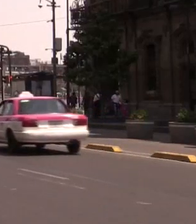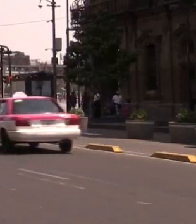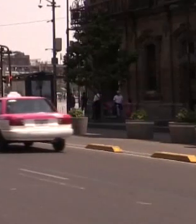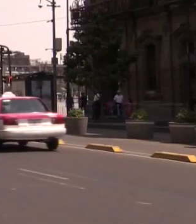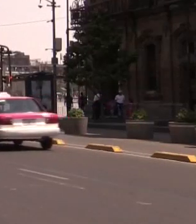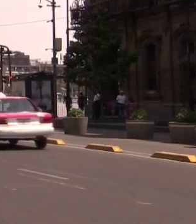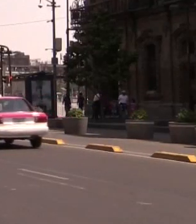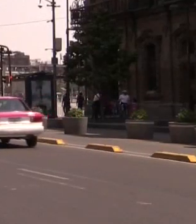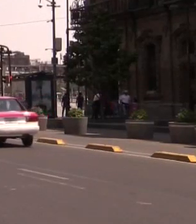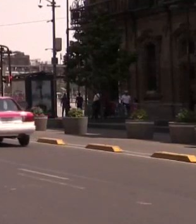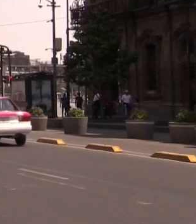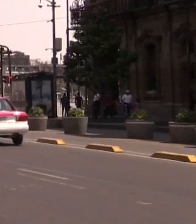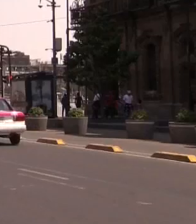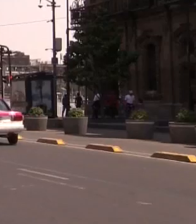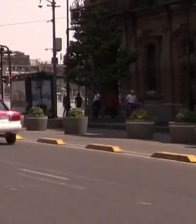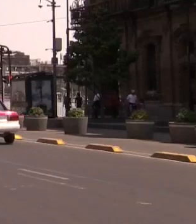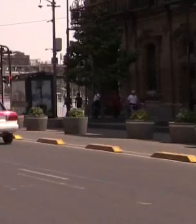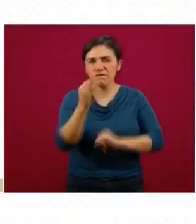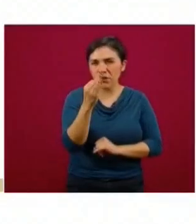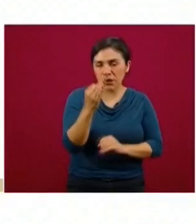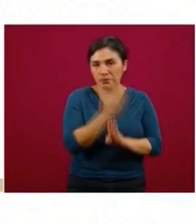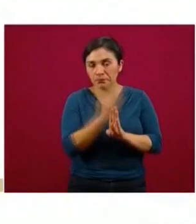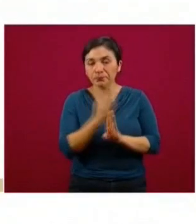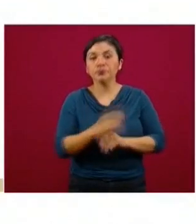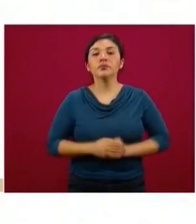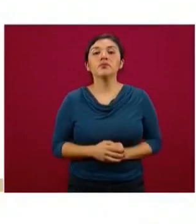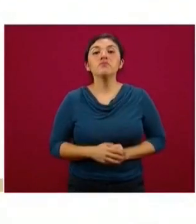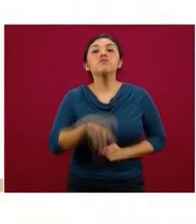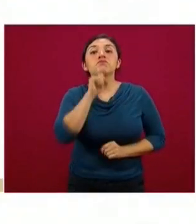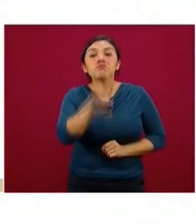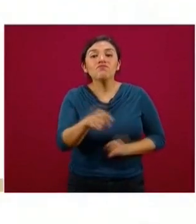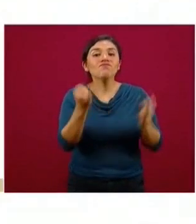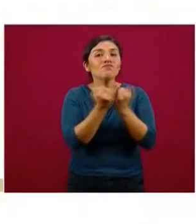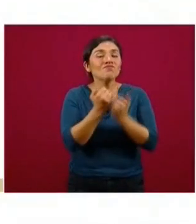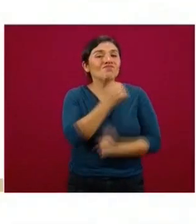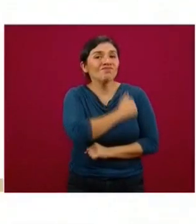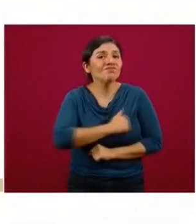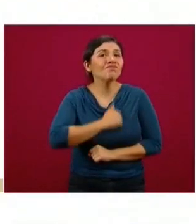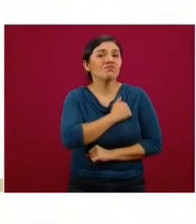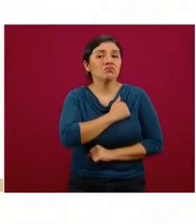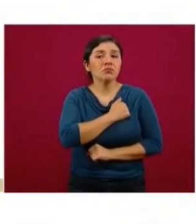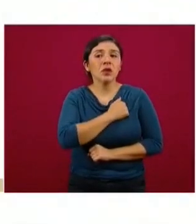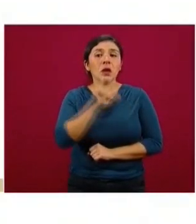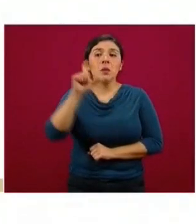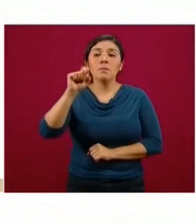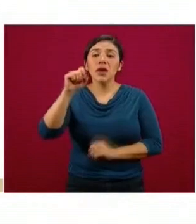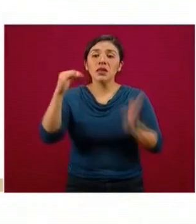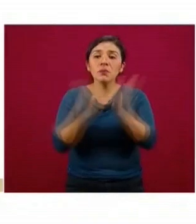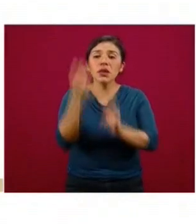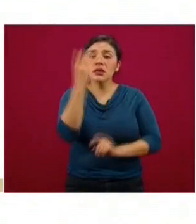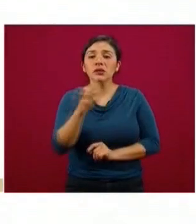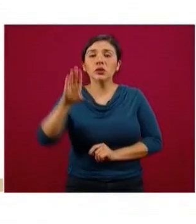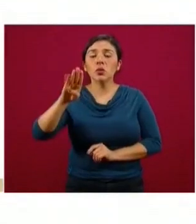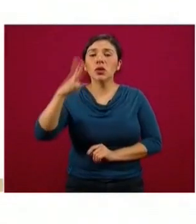director general de epidemiología de mexico así también lamentablemente 20 mil 394